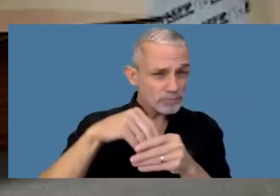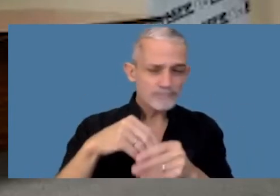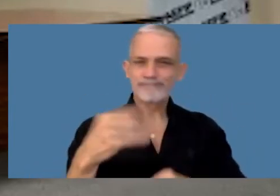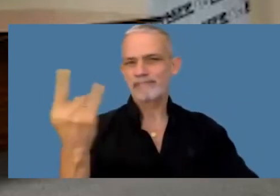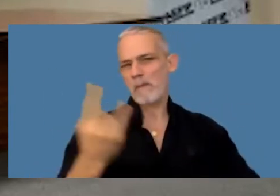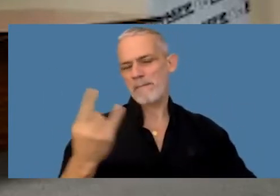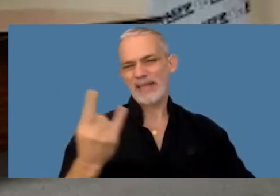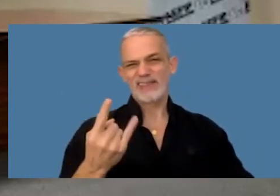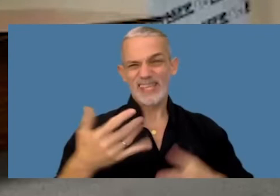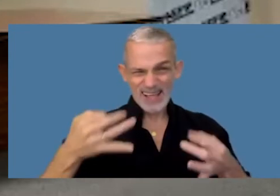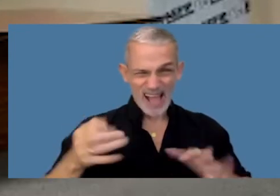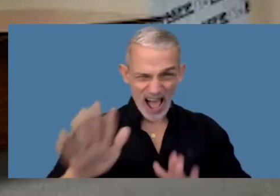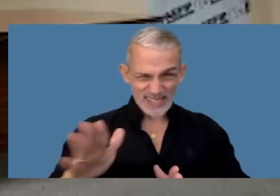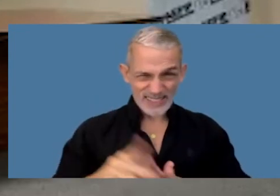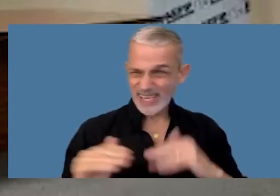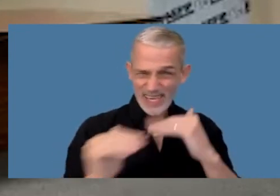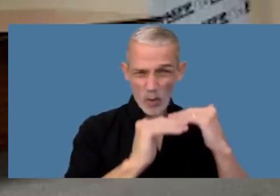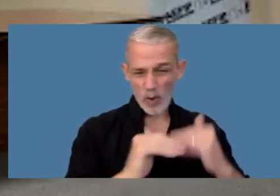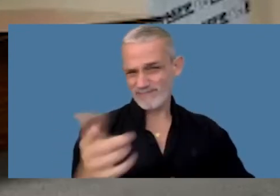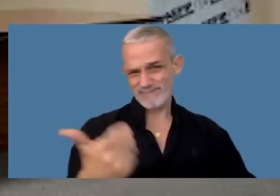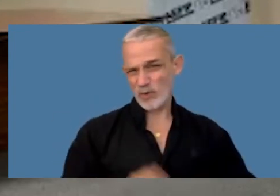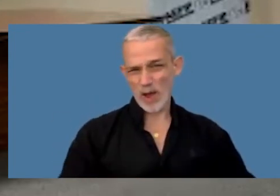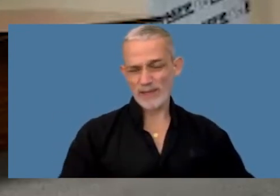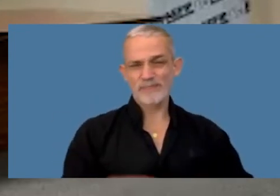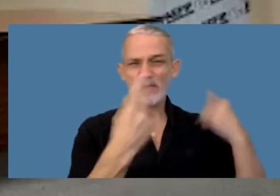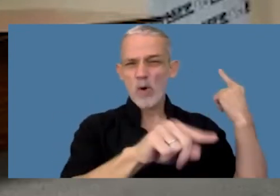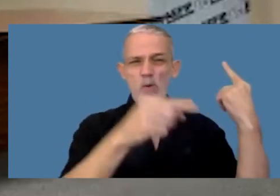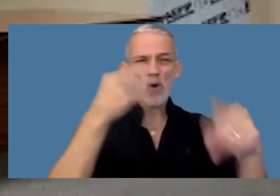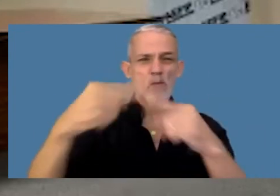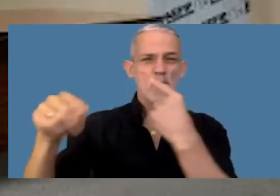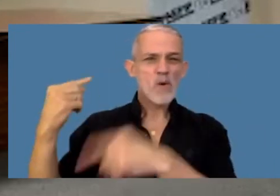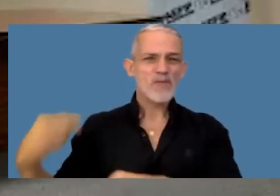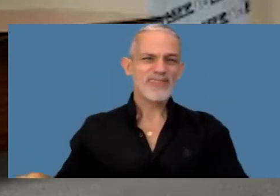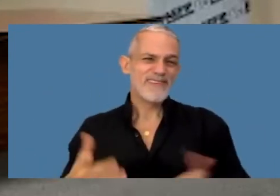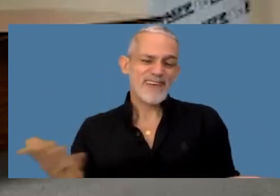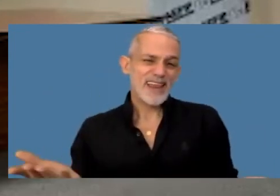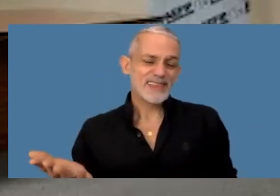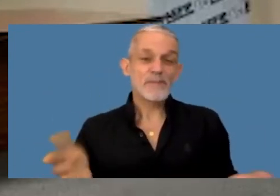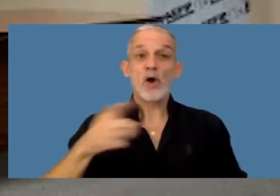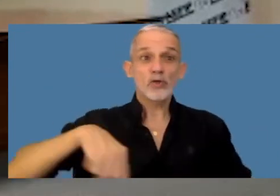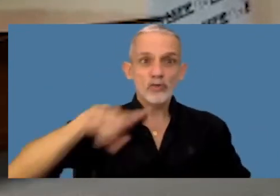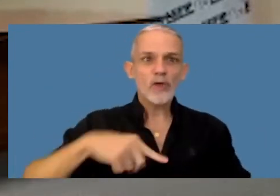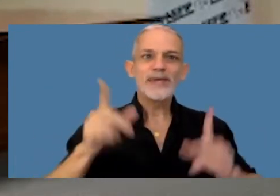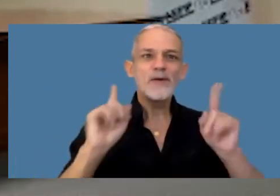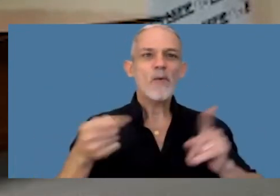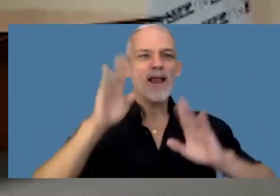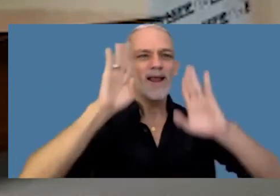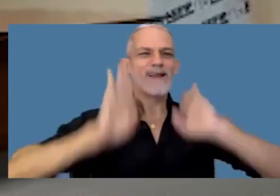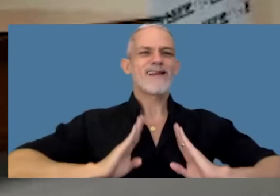no pasa eso. Somos todos diferentes, pero todos merecemos igual trato digno.